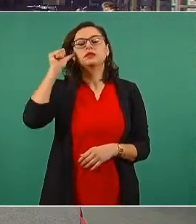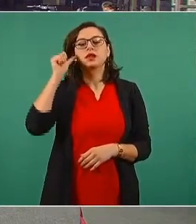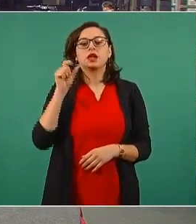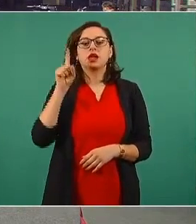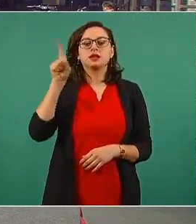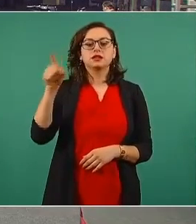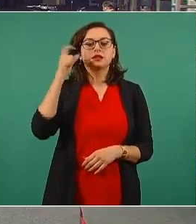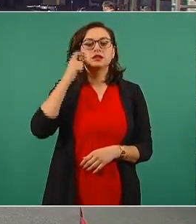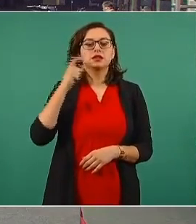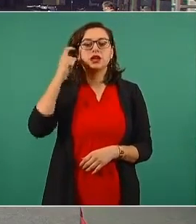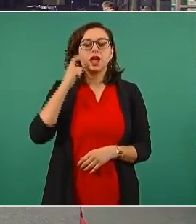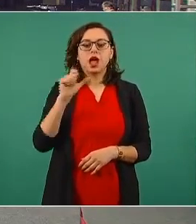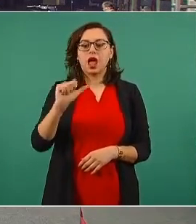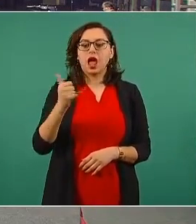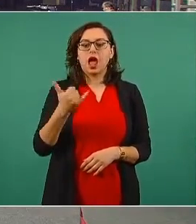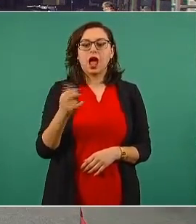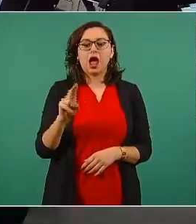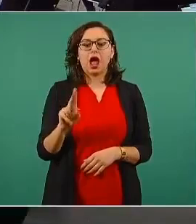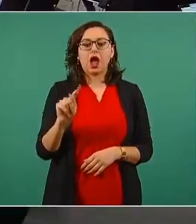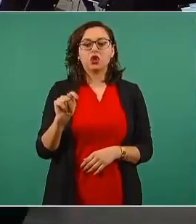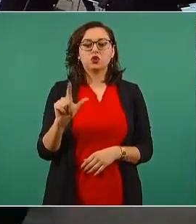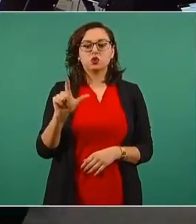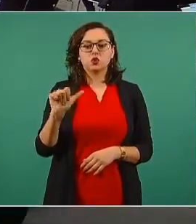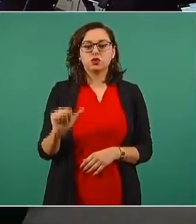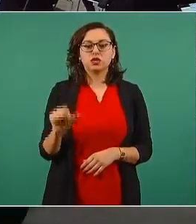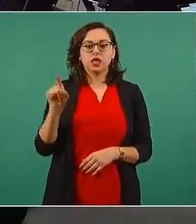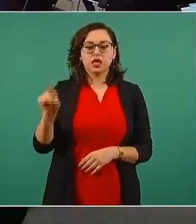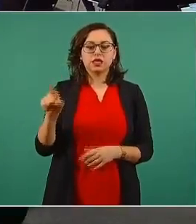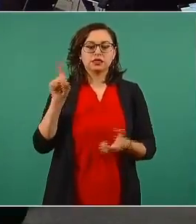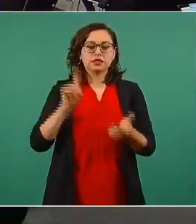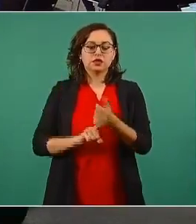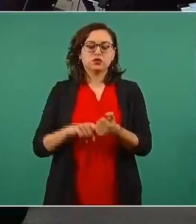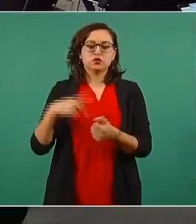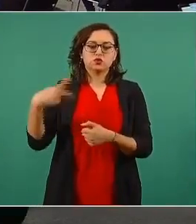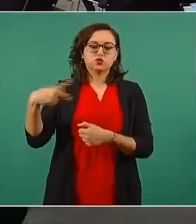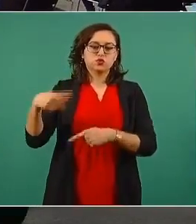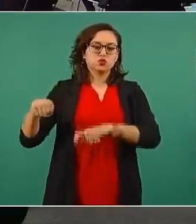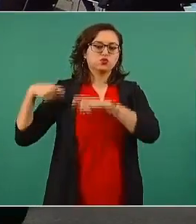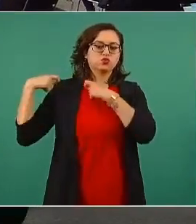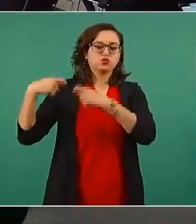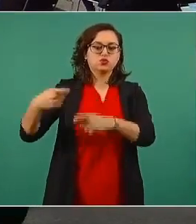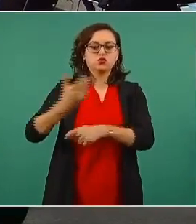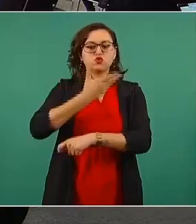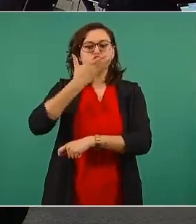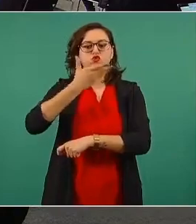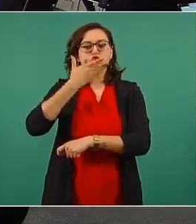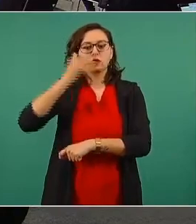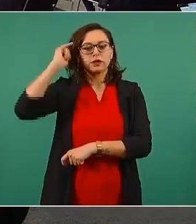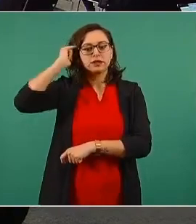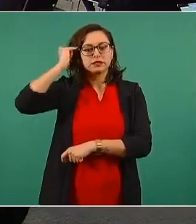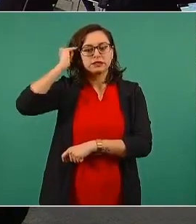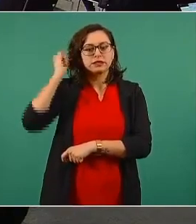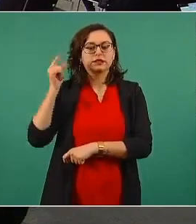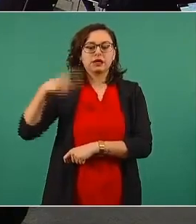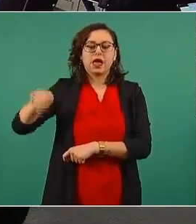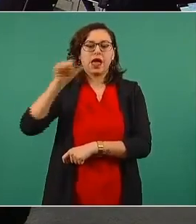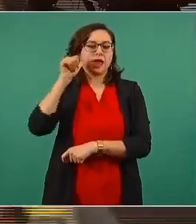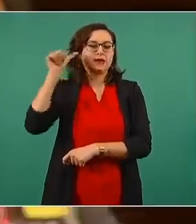Libres, Guerrero, como en este sistema normativo que se conoce como usos y costumbres. Es el primer municipio de Guerrero